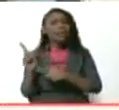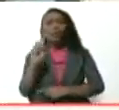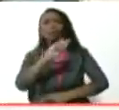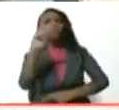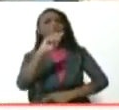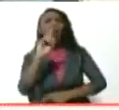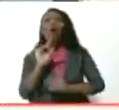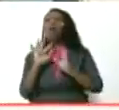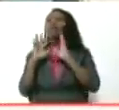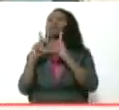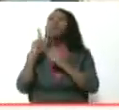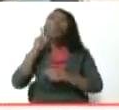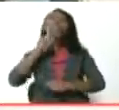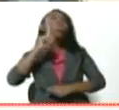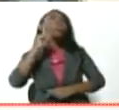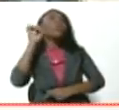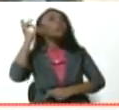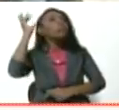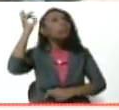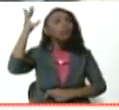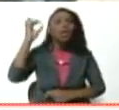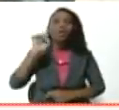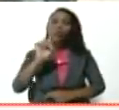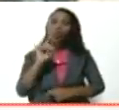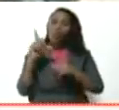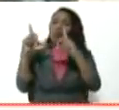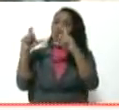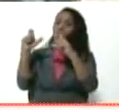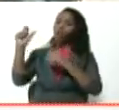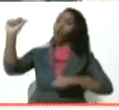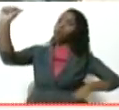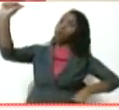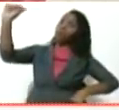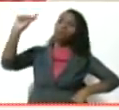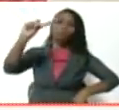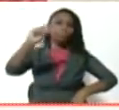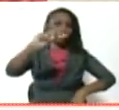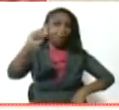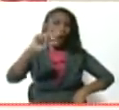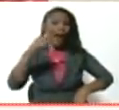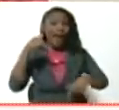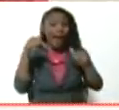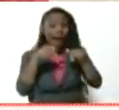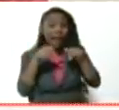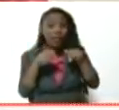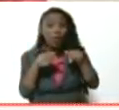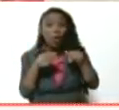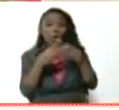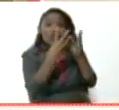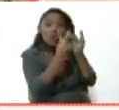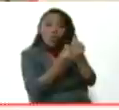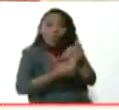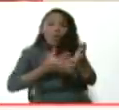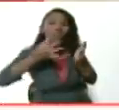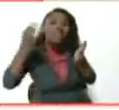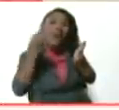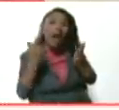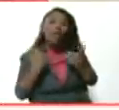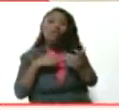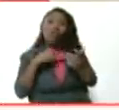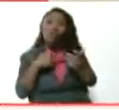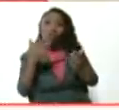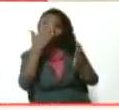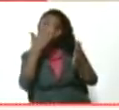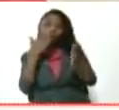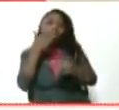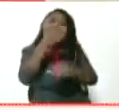cuento de camino, esto es una foto para el selfie, no, esto es real. existe, los hemos ido a visitar, las